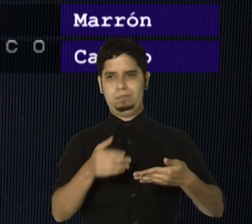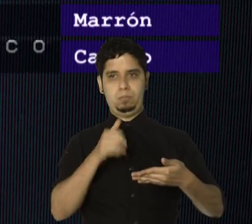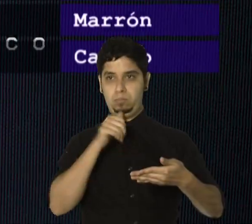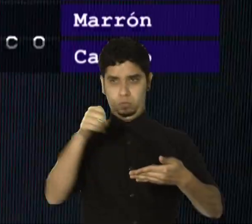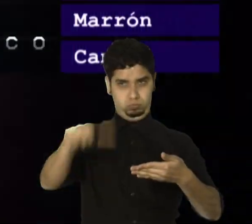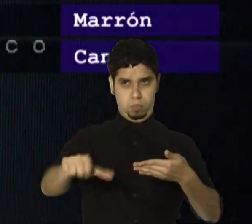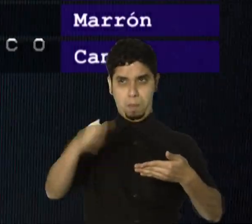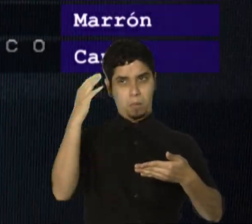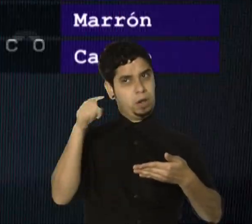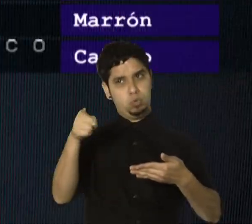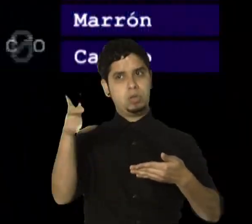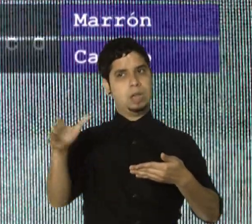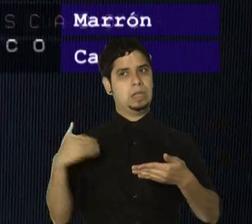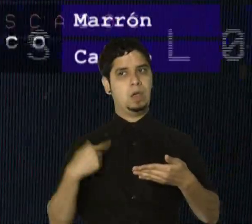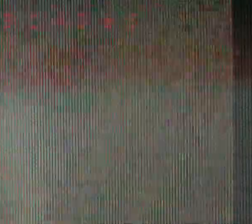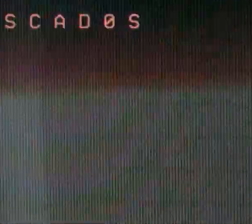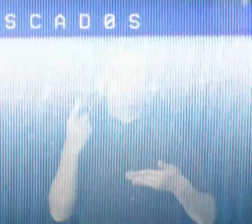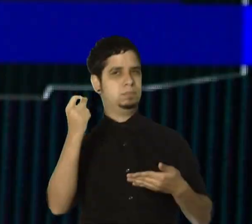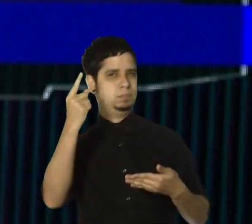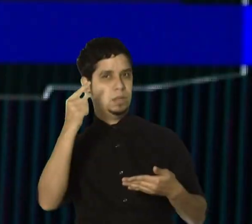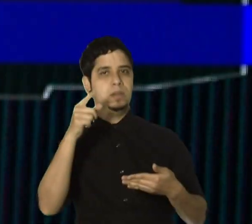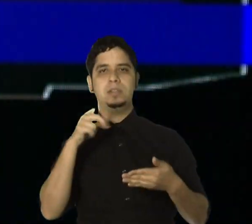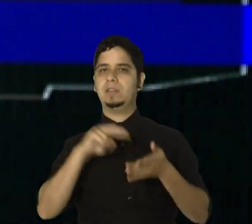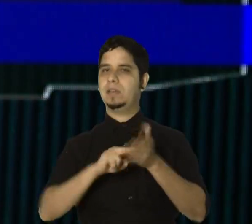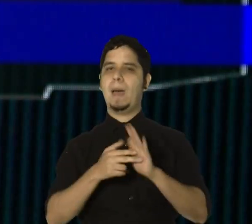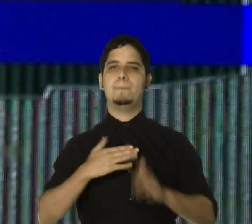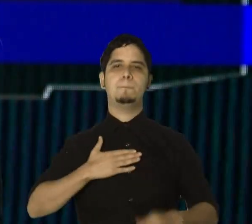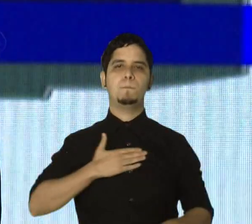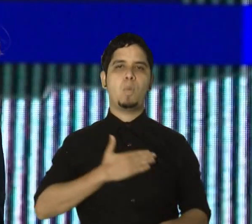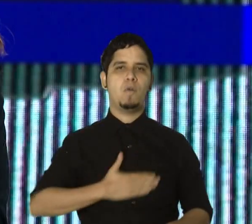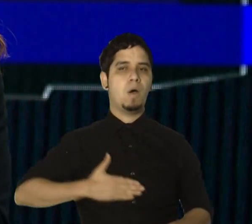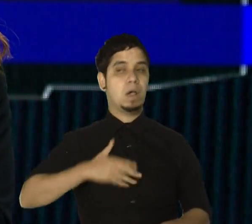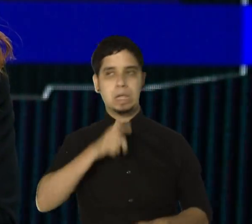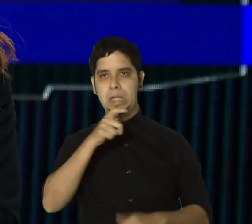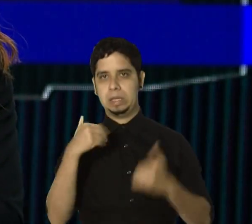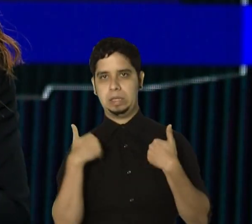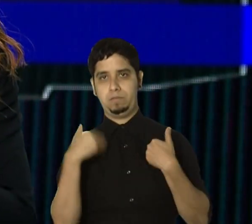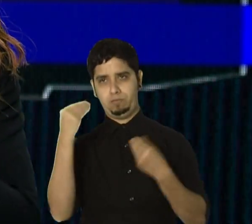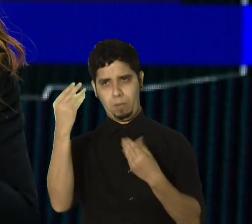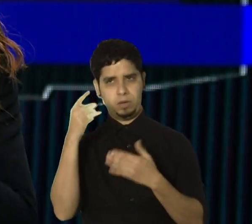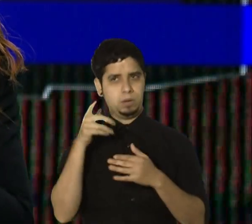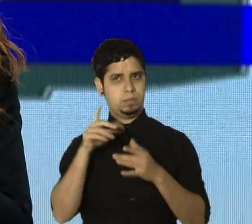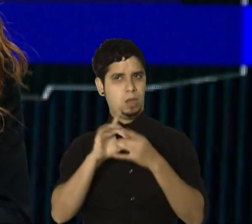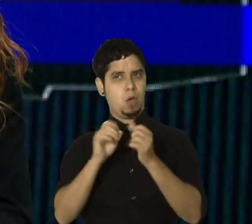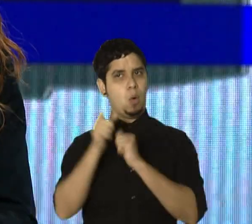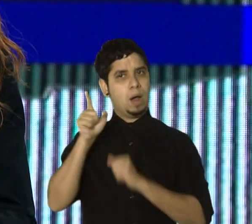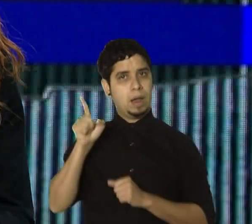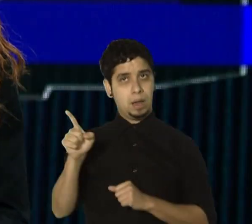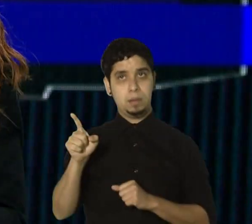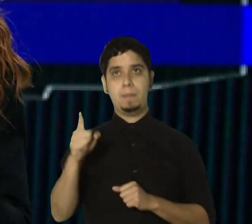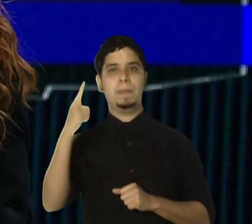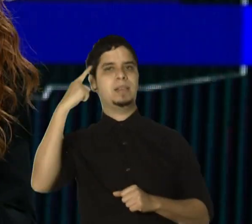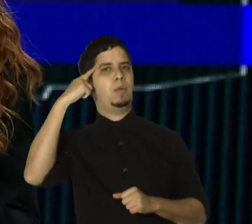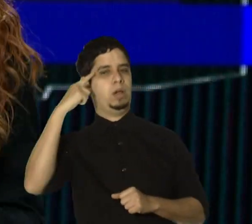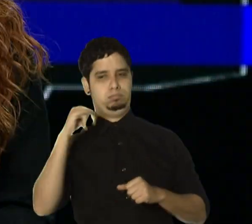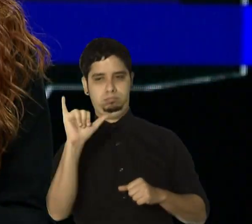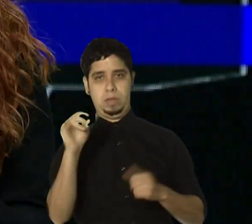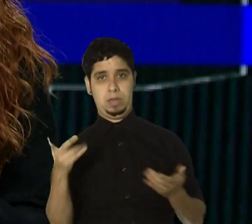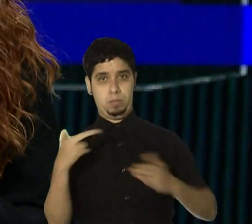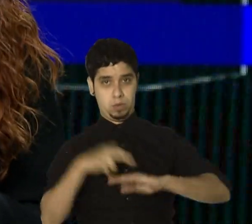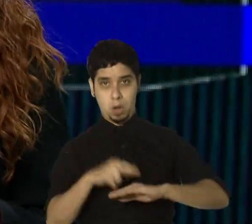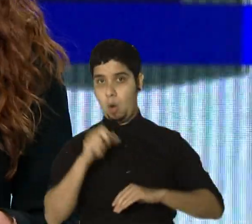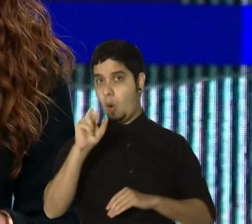necesita. Así que, por favor, cualquier persona con información sobre esta persona, creemos que puede estar aquí en Puerto Rico todavía o